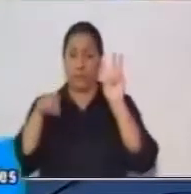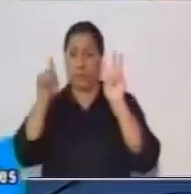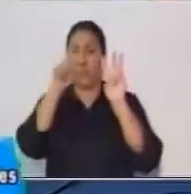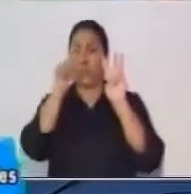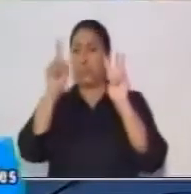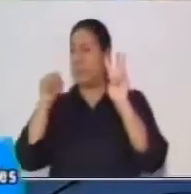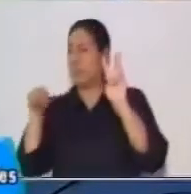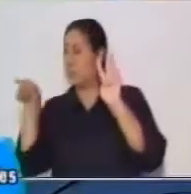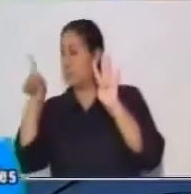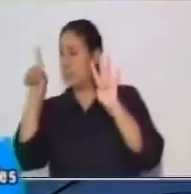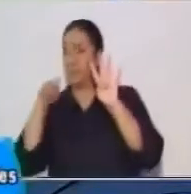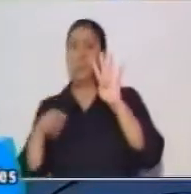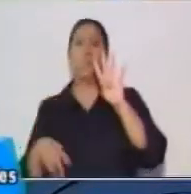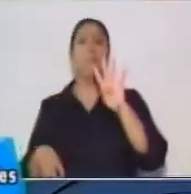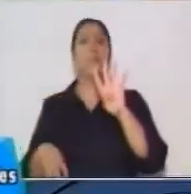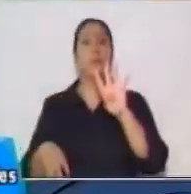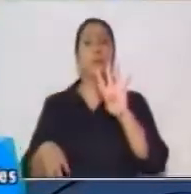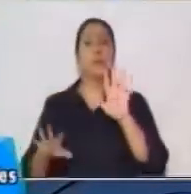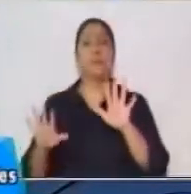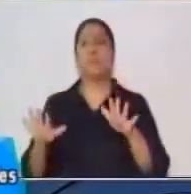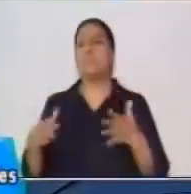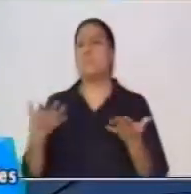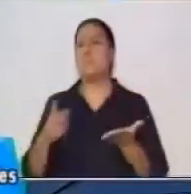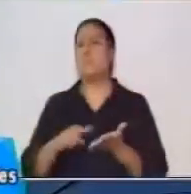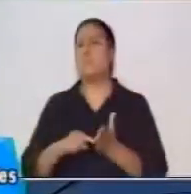4. ¿Qué significa?